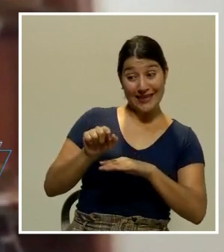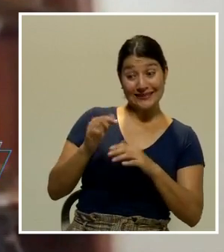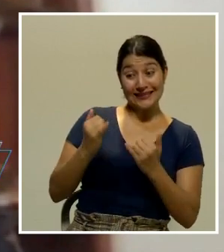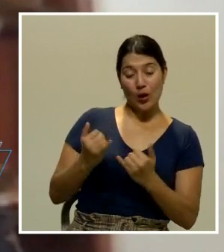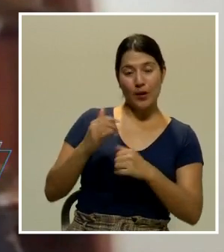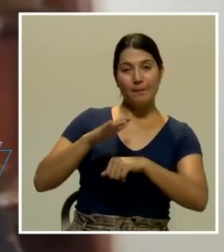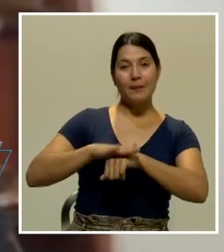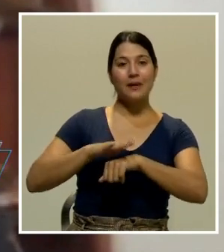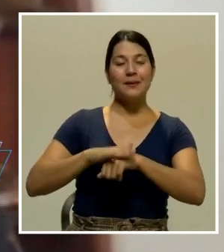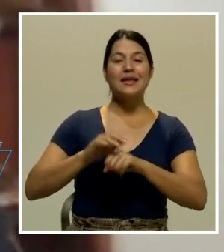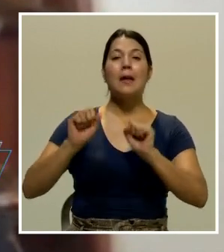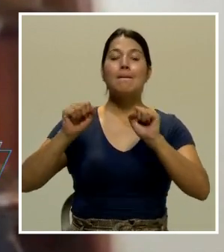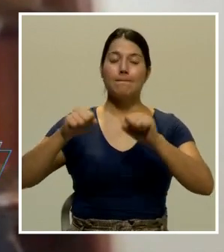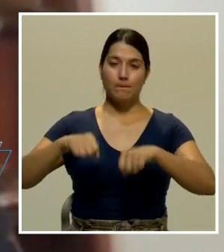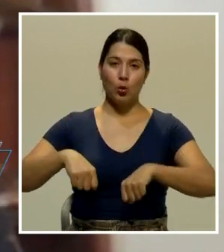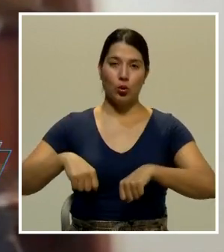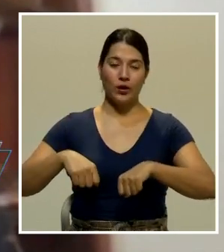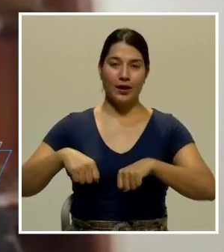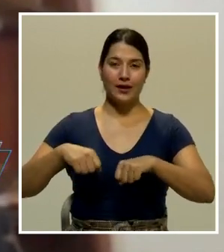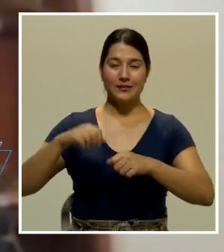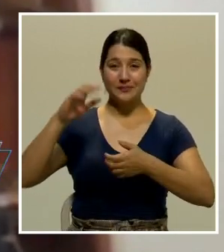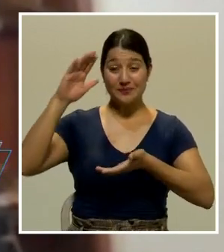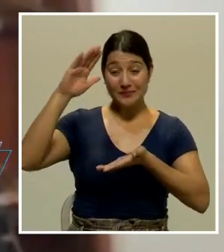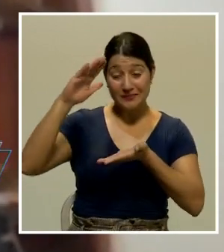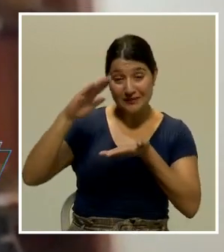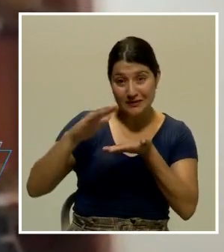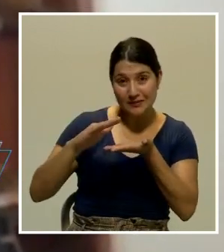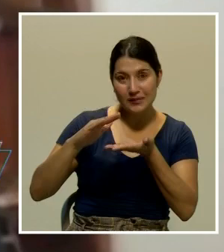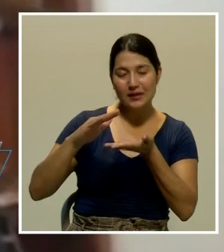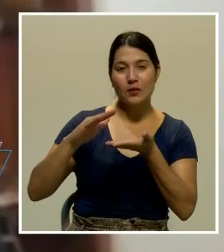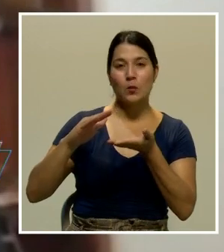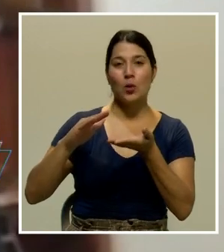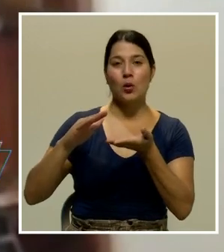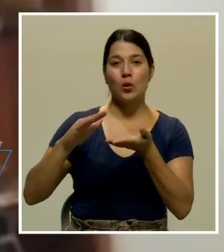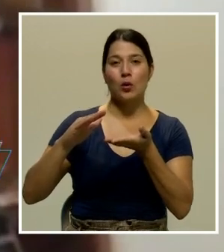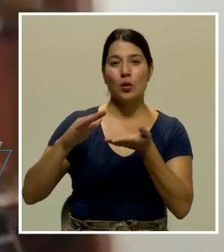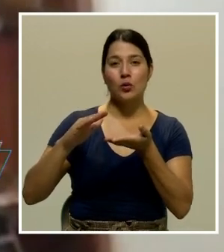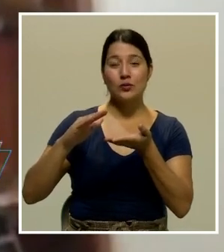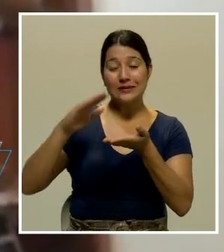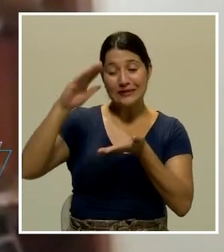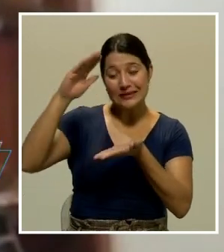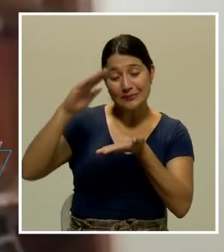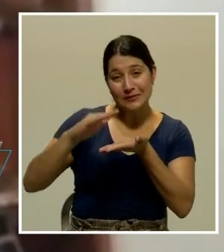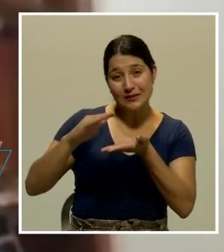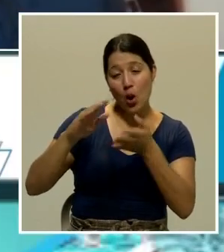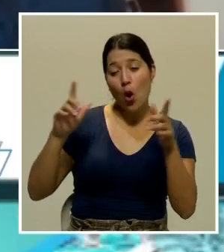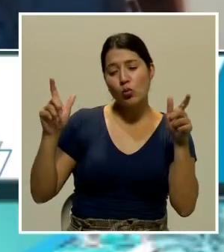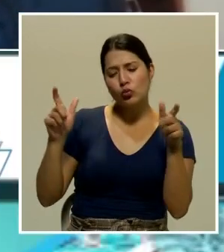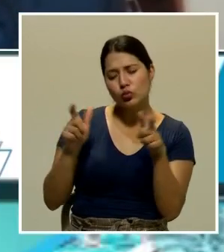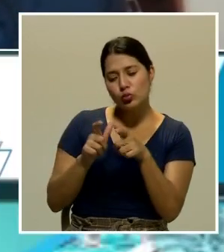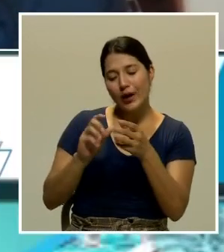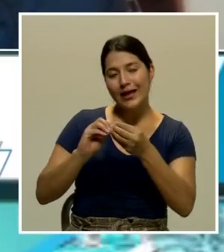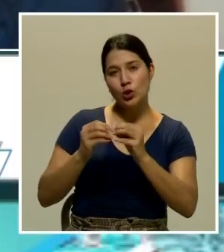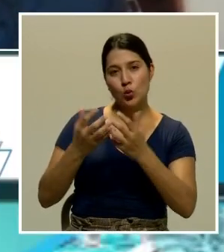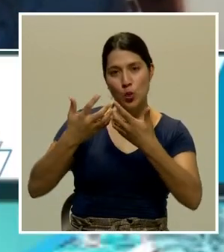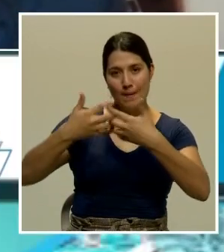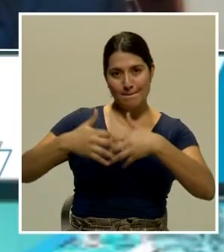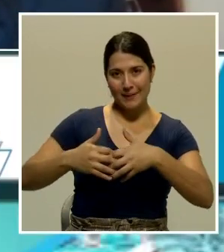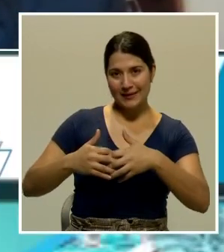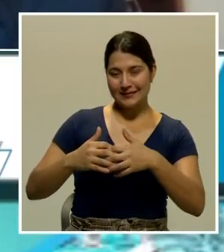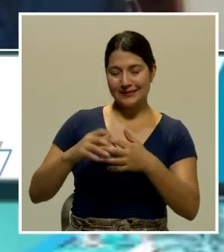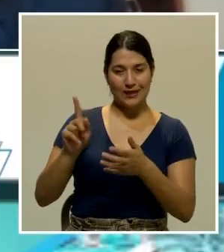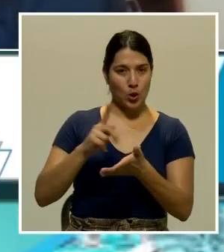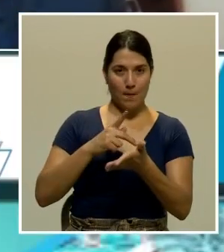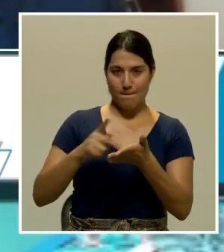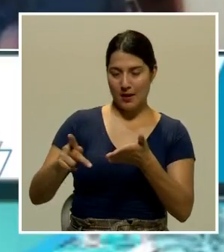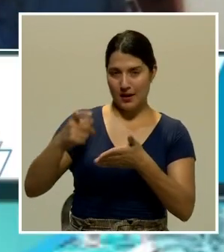permitir disminuir o por lo menos liderar esa lucha contra la evasión que se viene dando en el